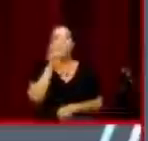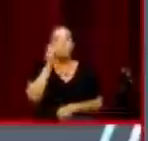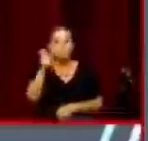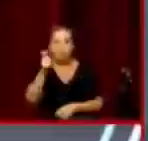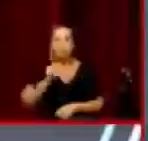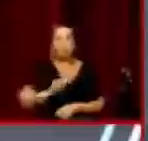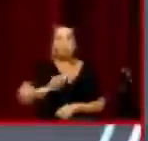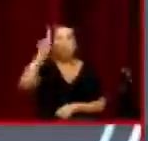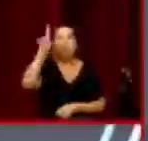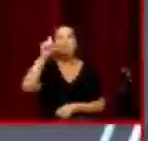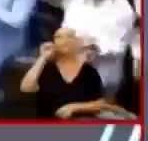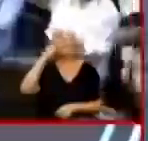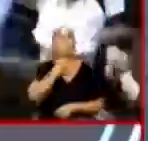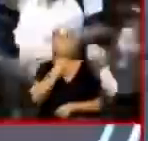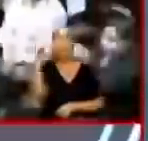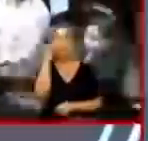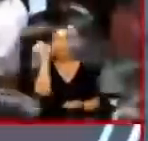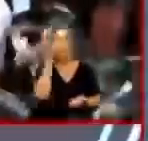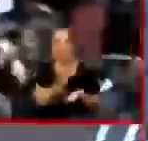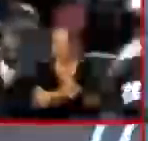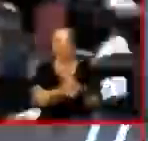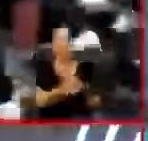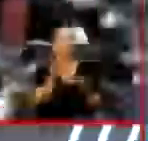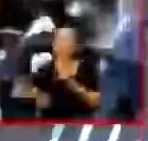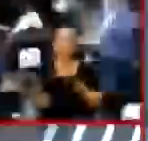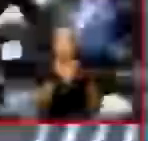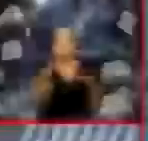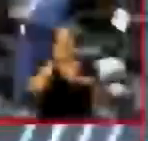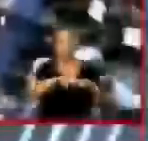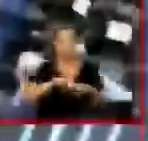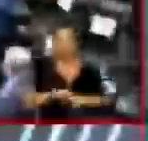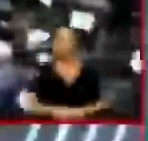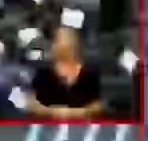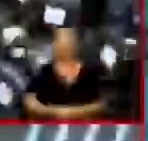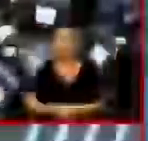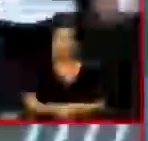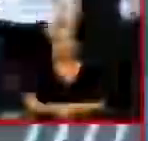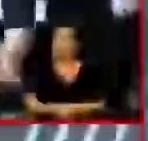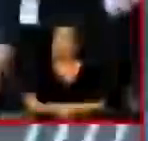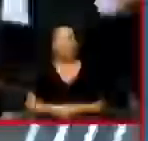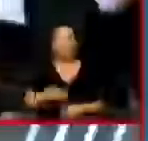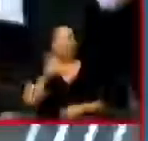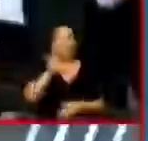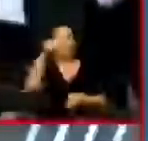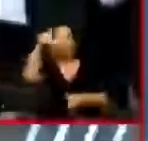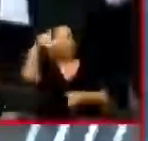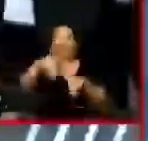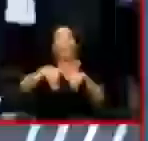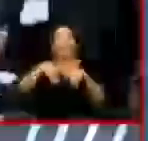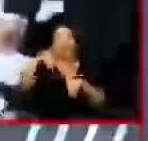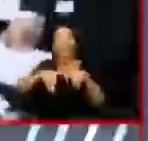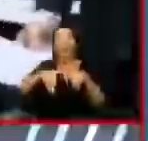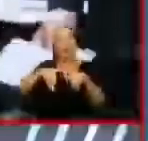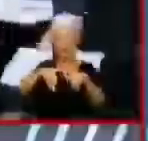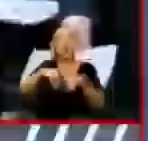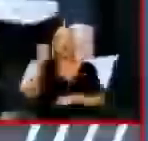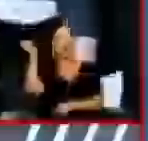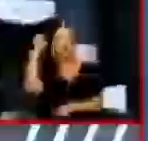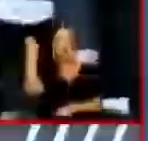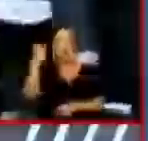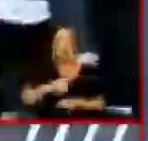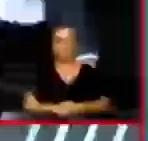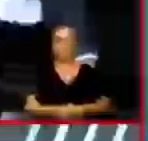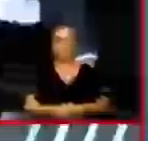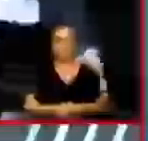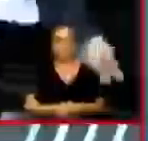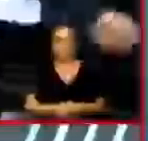ideológica es la mano del FMI que está atrás de las decisiones que empieza a tomar el presidente del